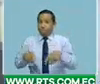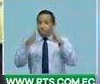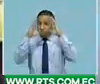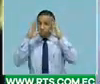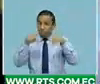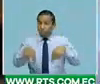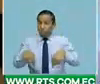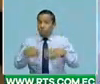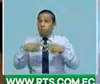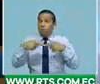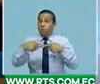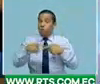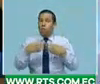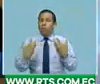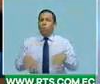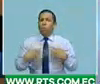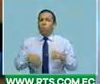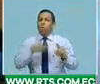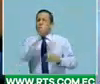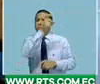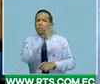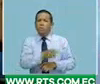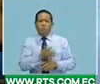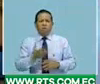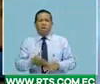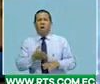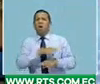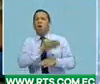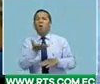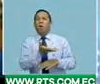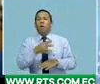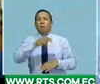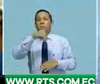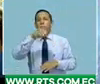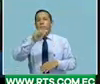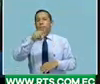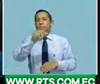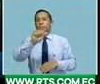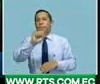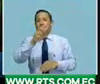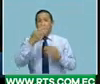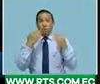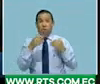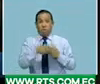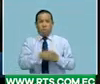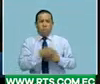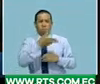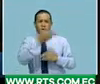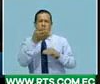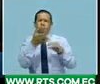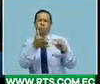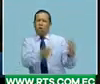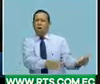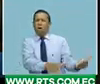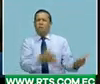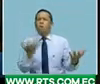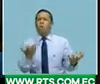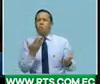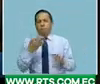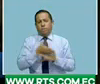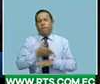en breve acribillan a un hombre en el sector de Mapasingue. Todos los detalles de esta nueva muerte violenta en